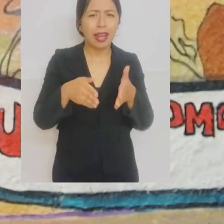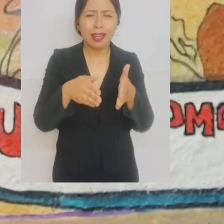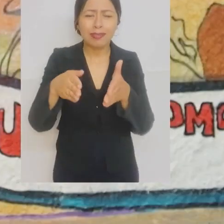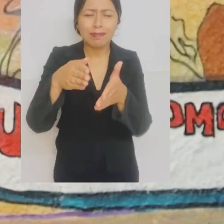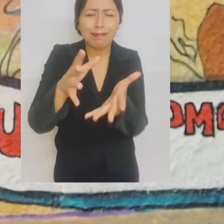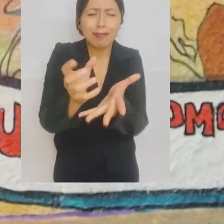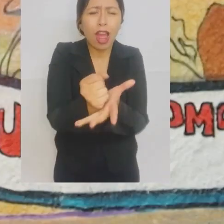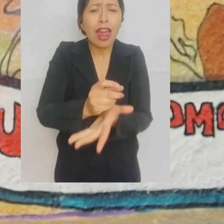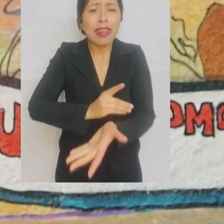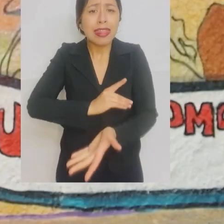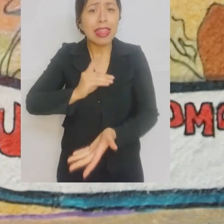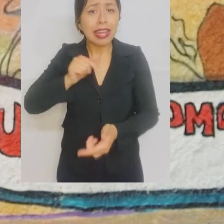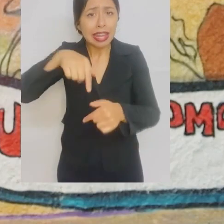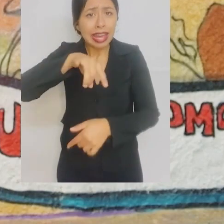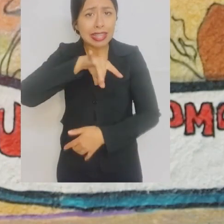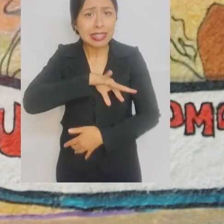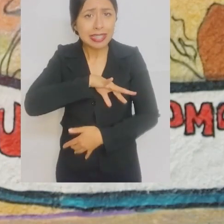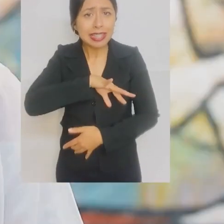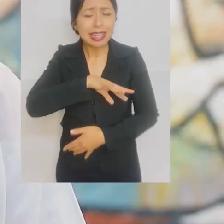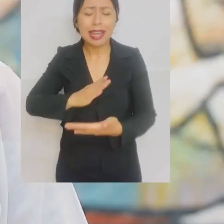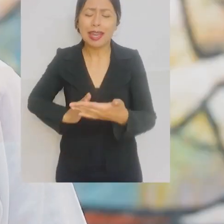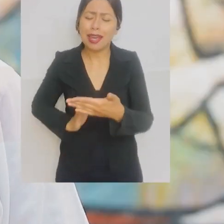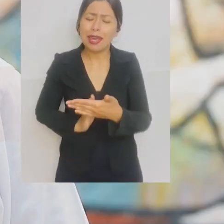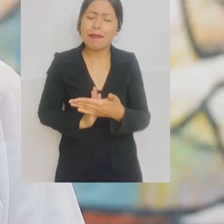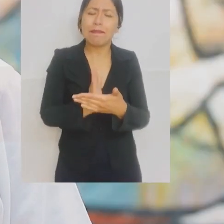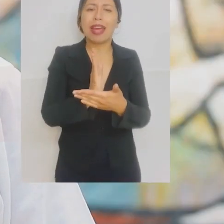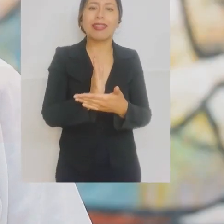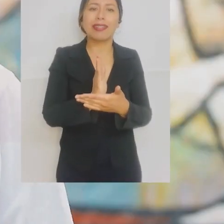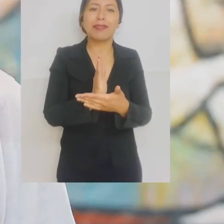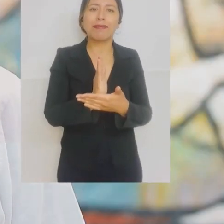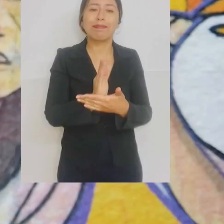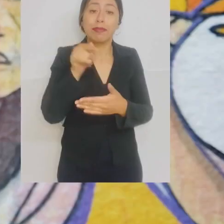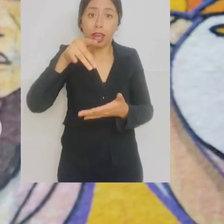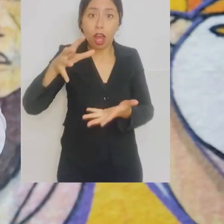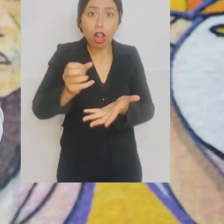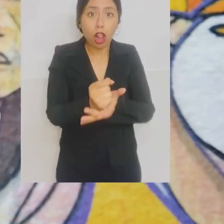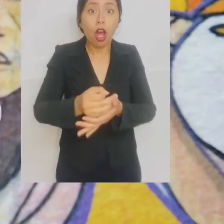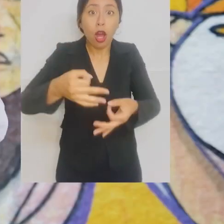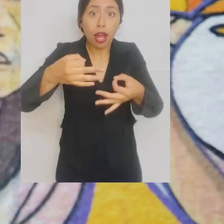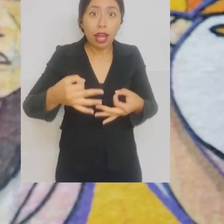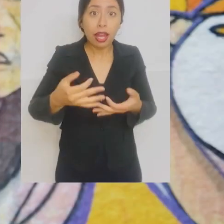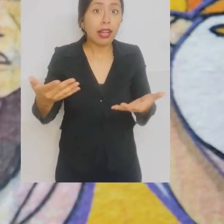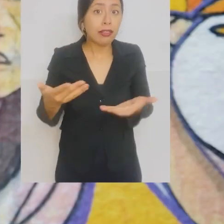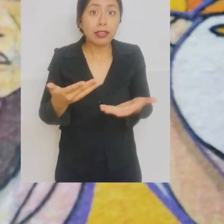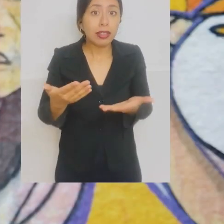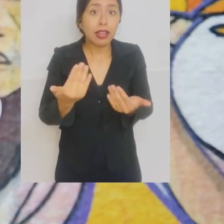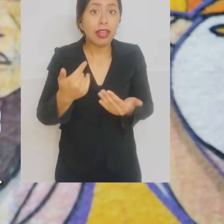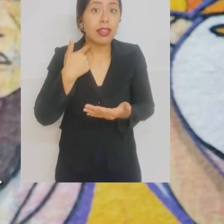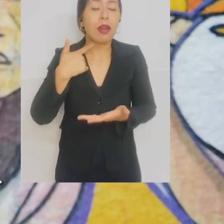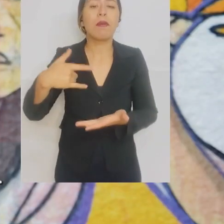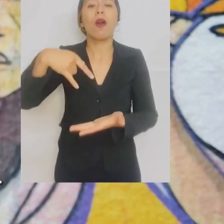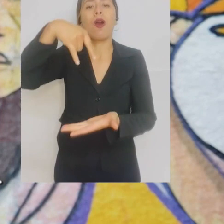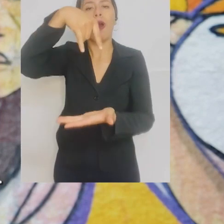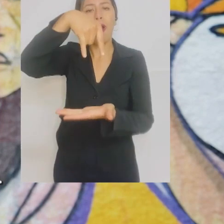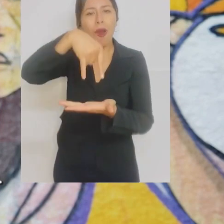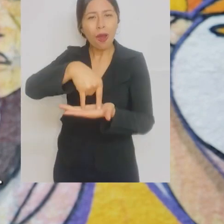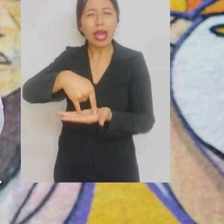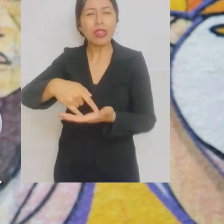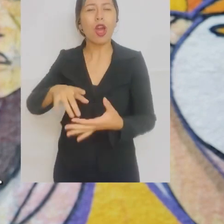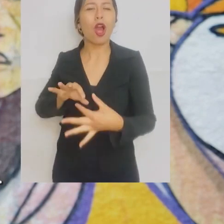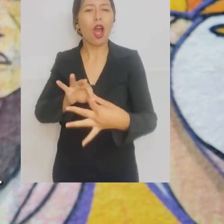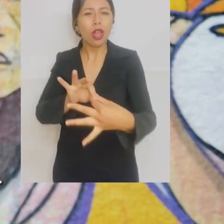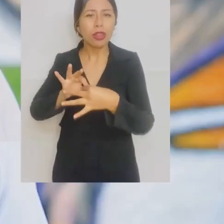El camino hacia la dignidad de Chile recién comienza. Para que esto sea una realidad, necesitamos un